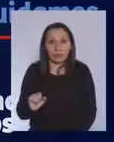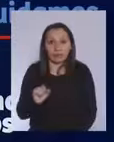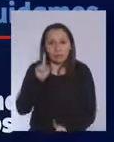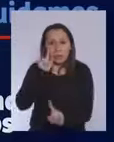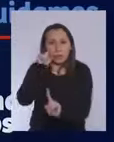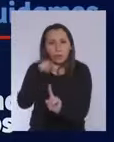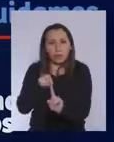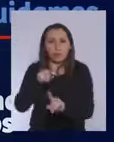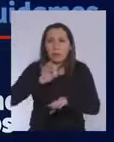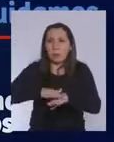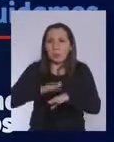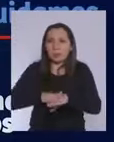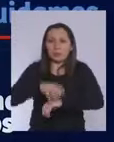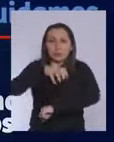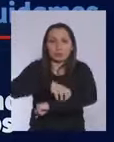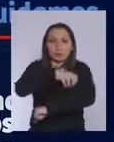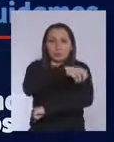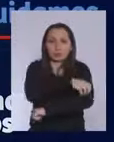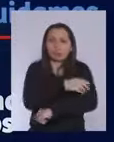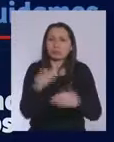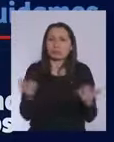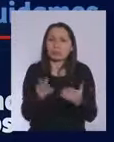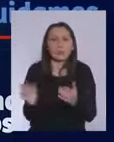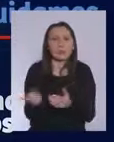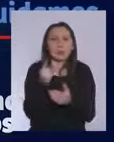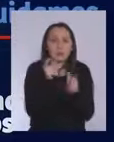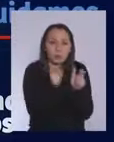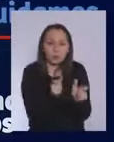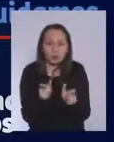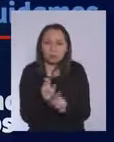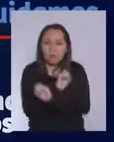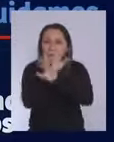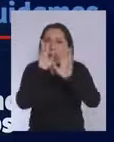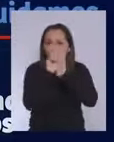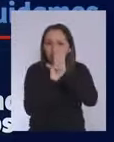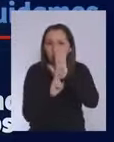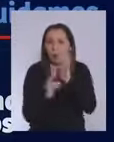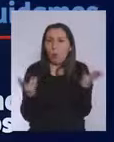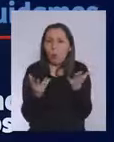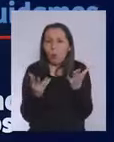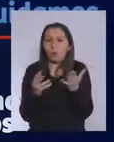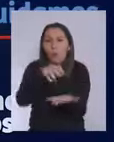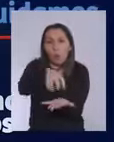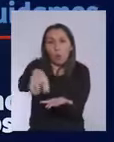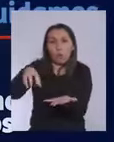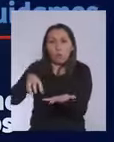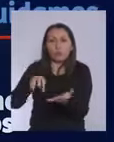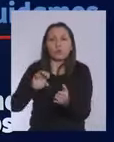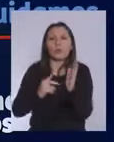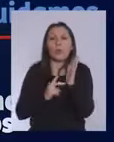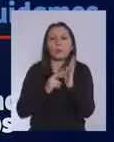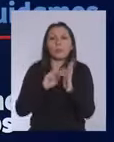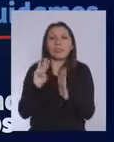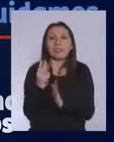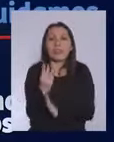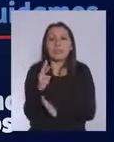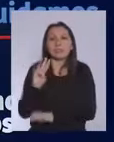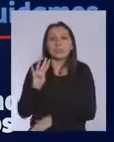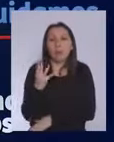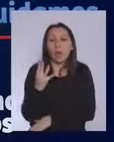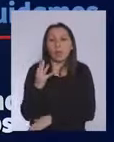objetivo de este permiso es primero tener una regulación clara respecto al traslado en comunas que están en fase 34